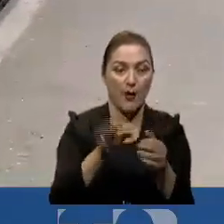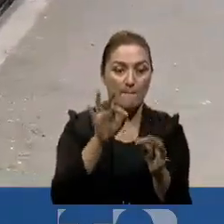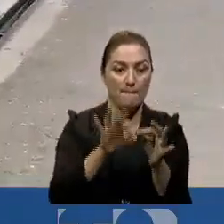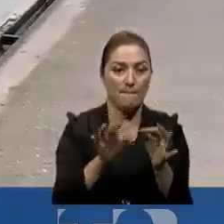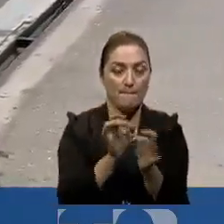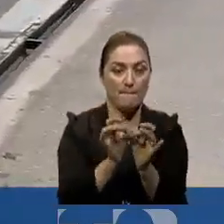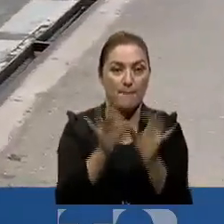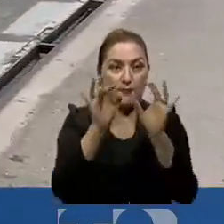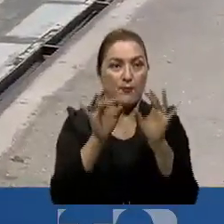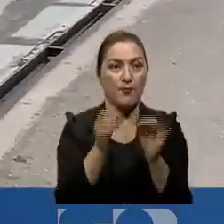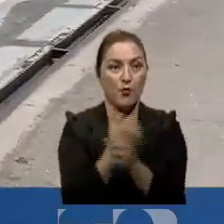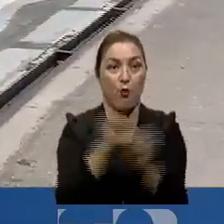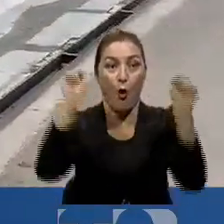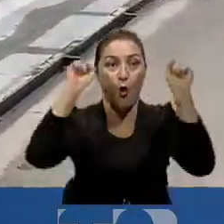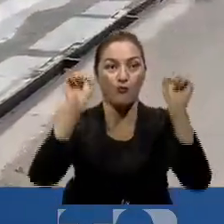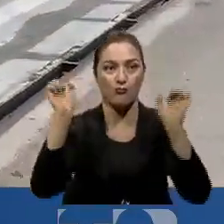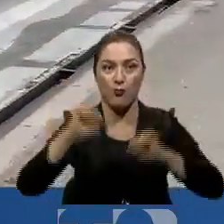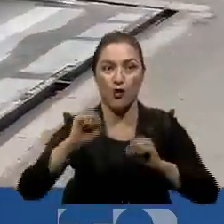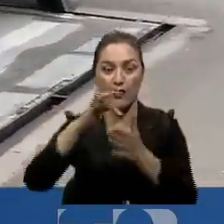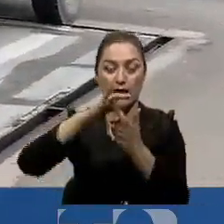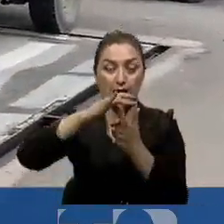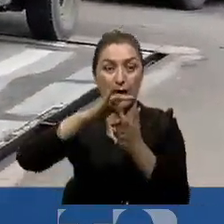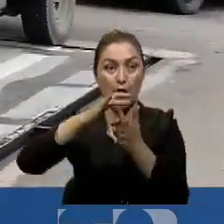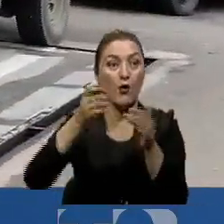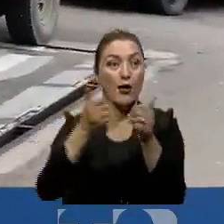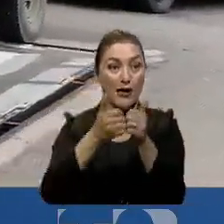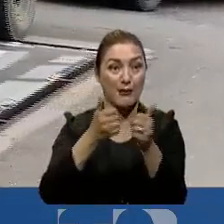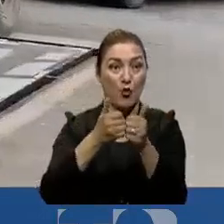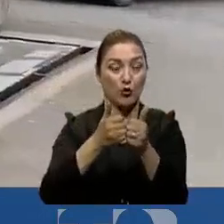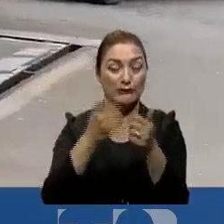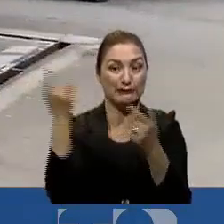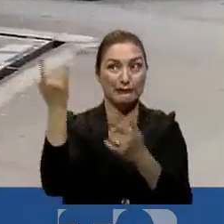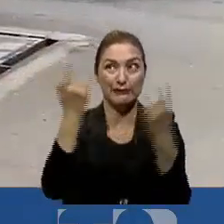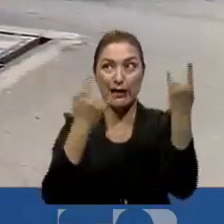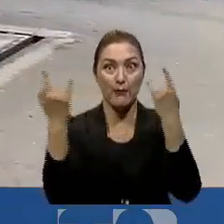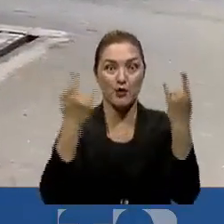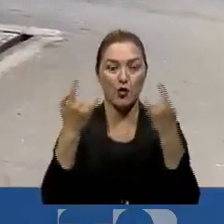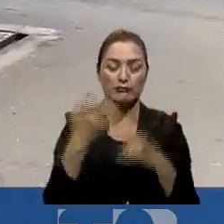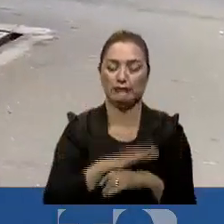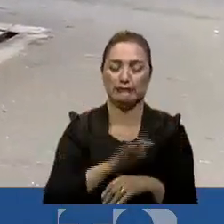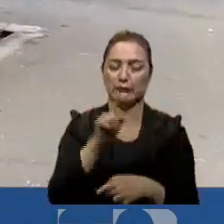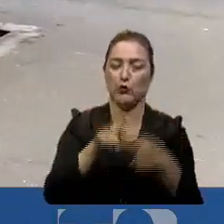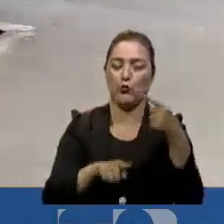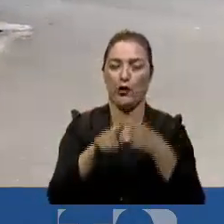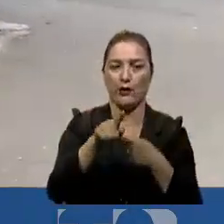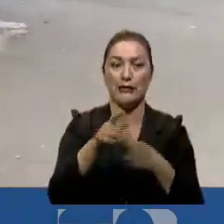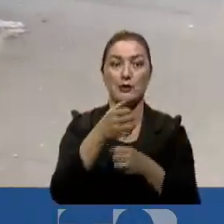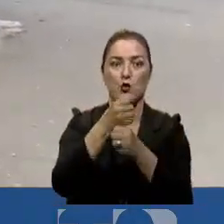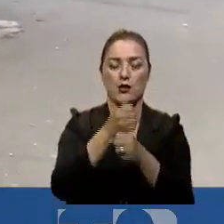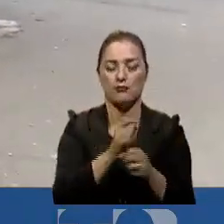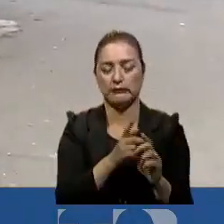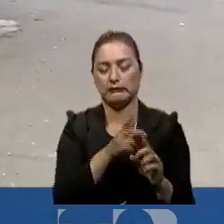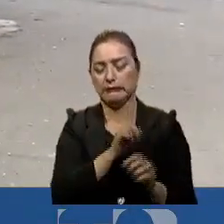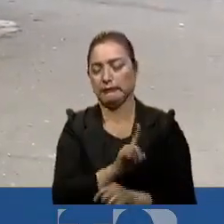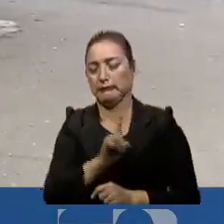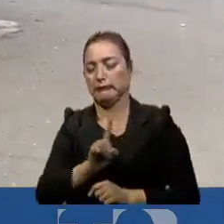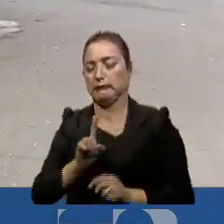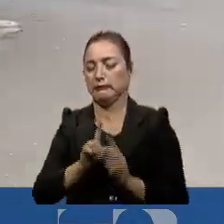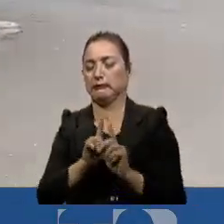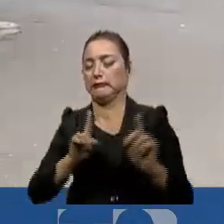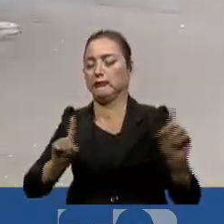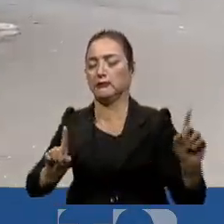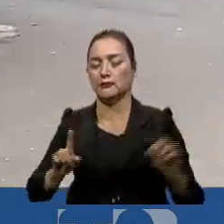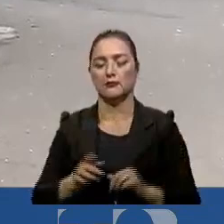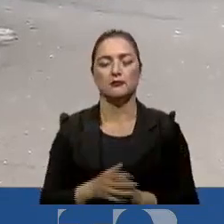que considerar que estamos con equipos de transmisión. Sin embargo, lo que les decíamos anteriormente es que la gasolina Super, gasolina